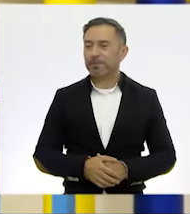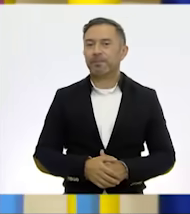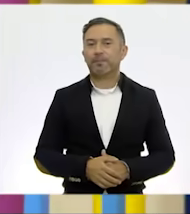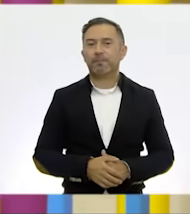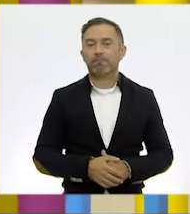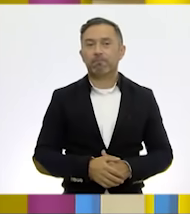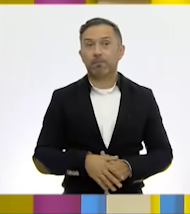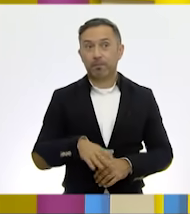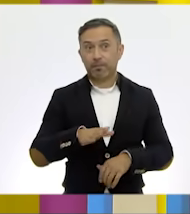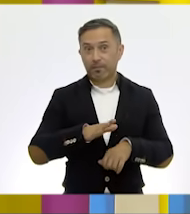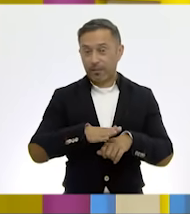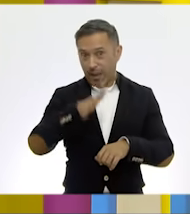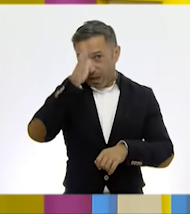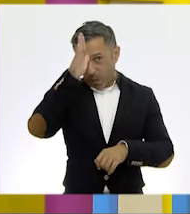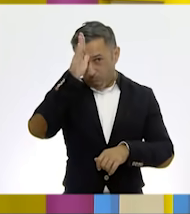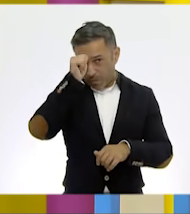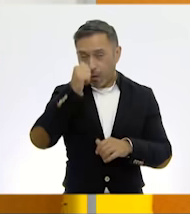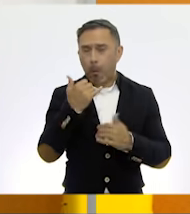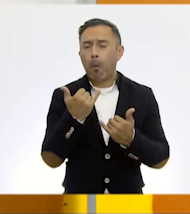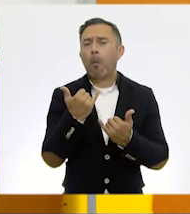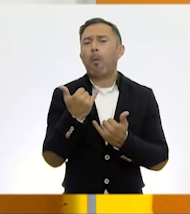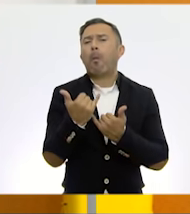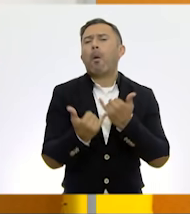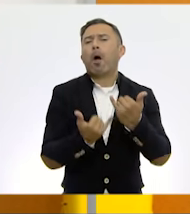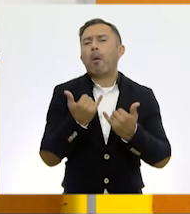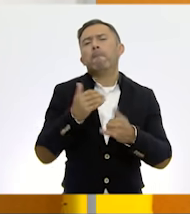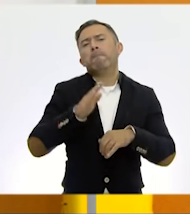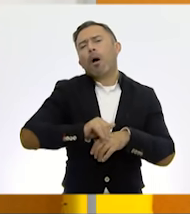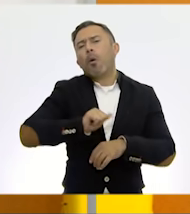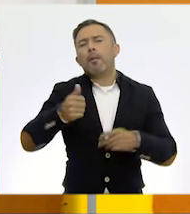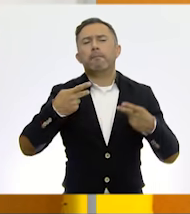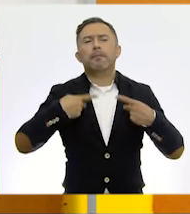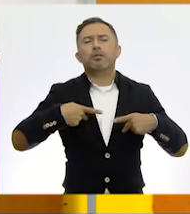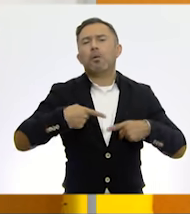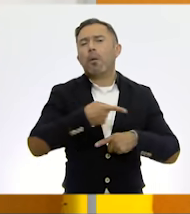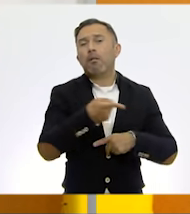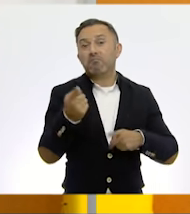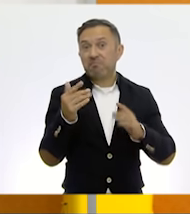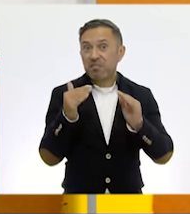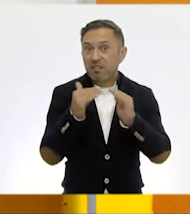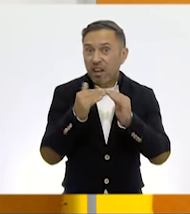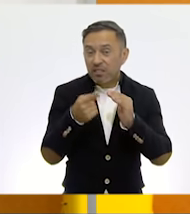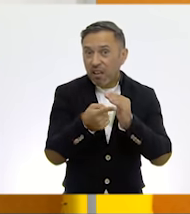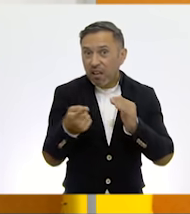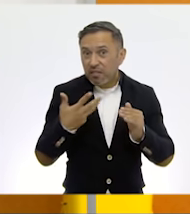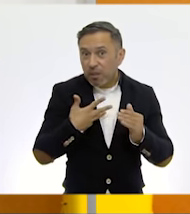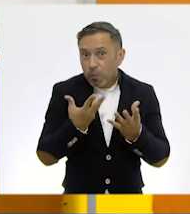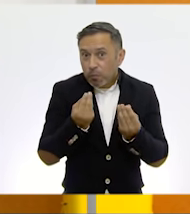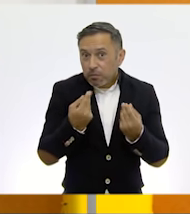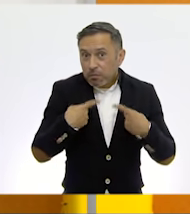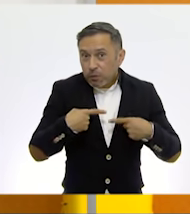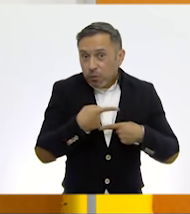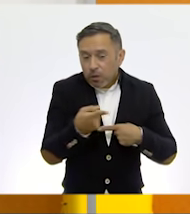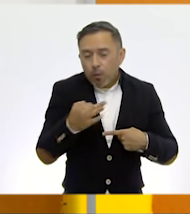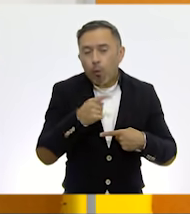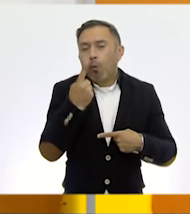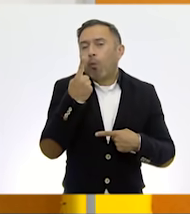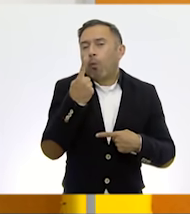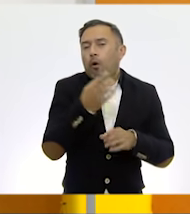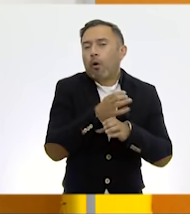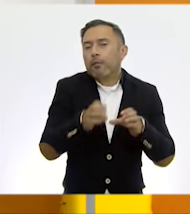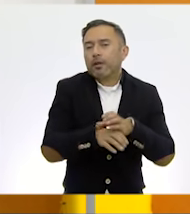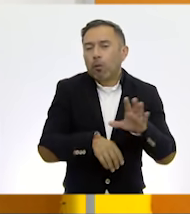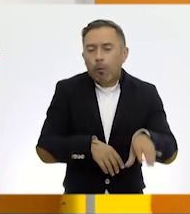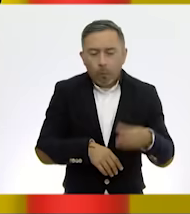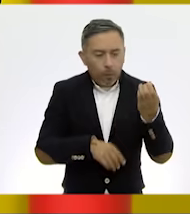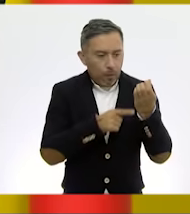Bueno, recuerden, en este juego pueden hacerlo entre más jugadores y hay más personas en casa. Uno agarra un objeto y los demás tratarán de adivinar